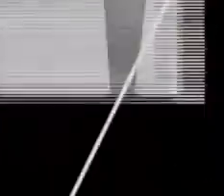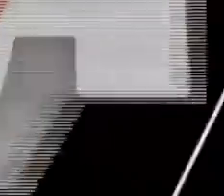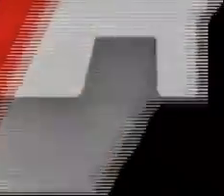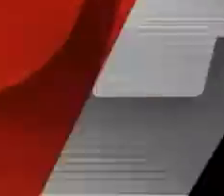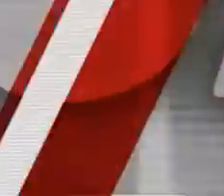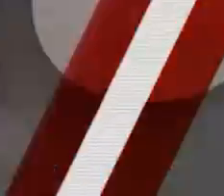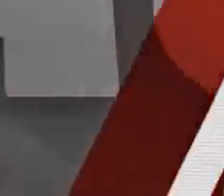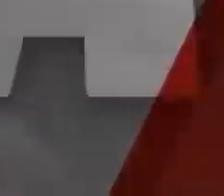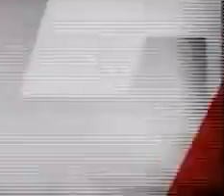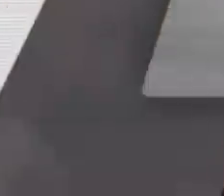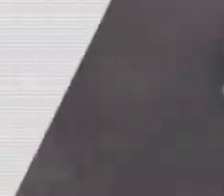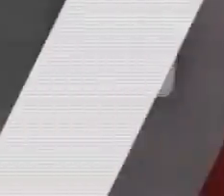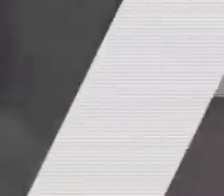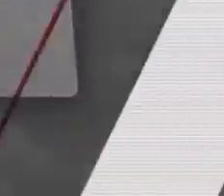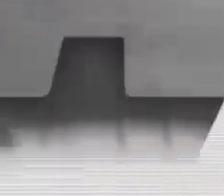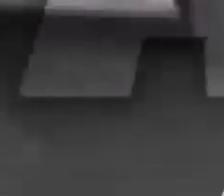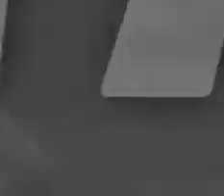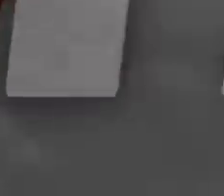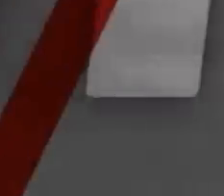pasando.